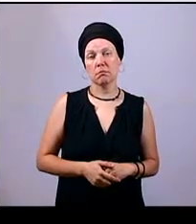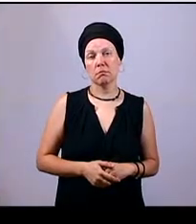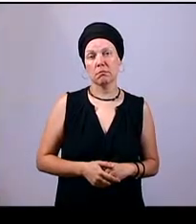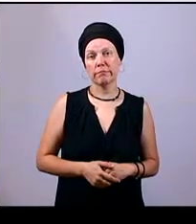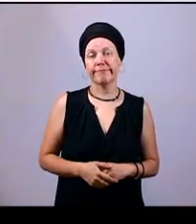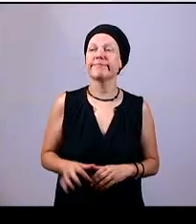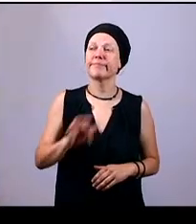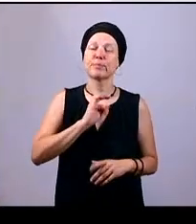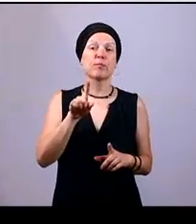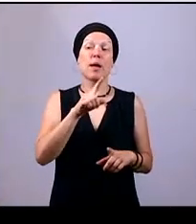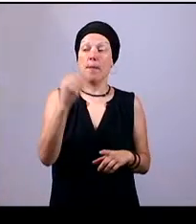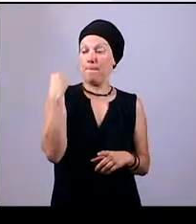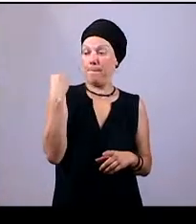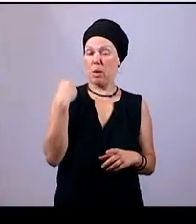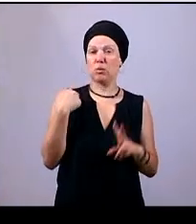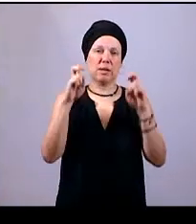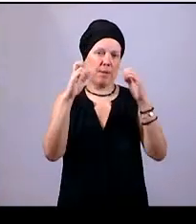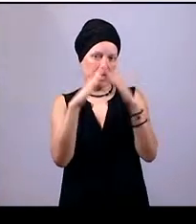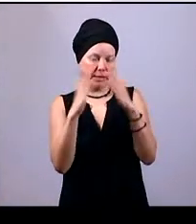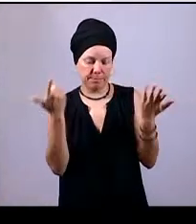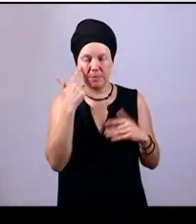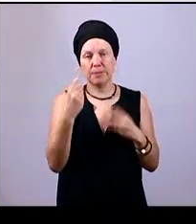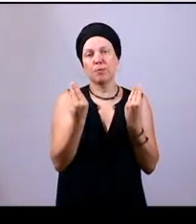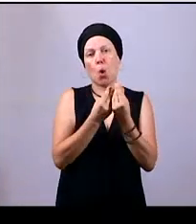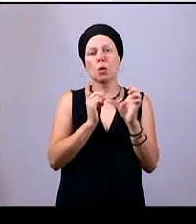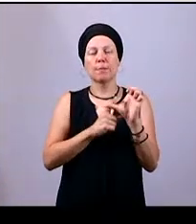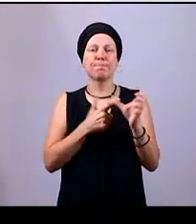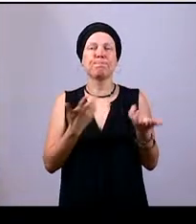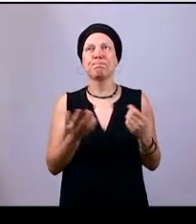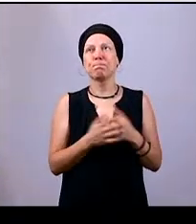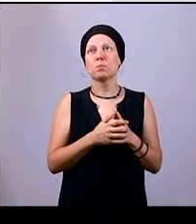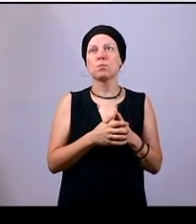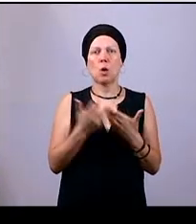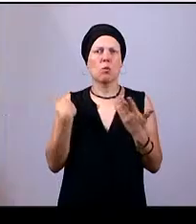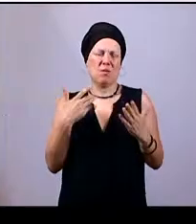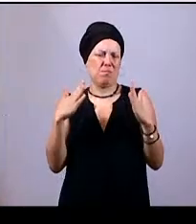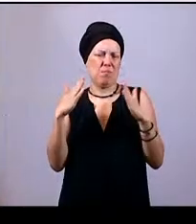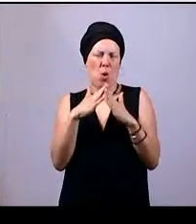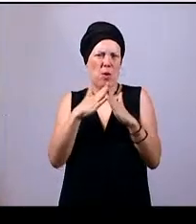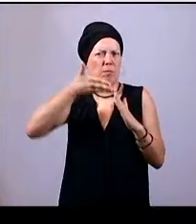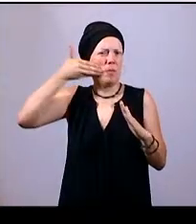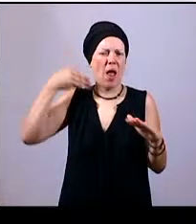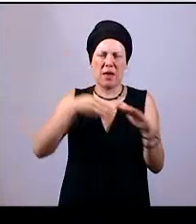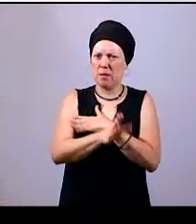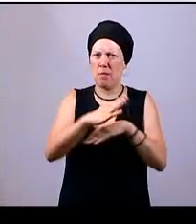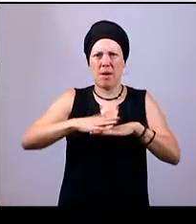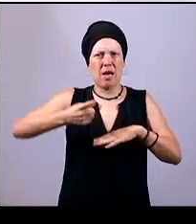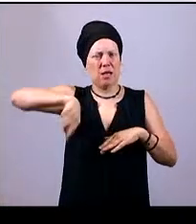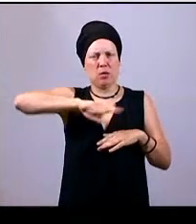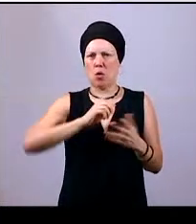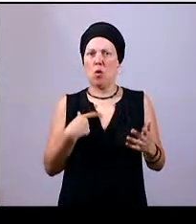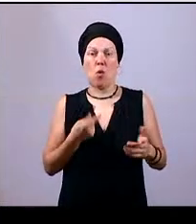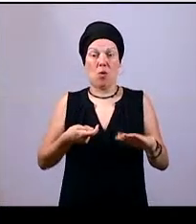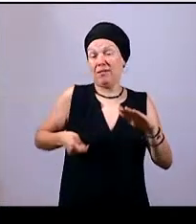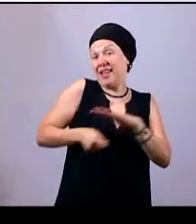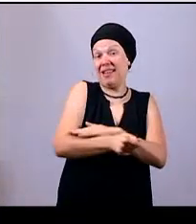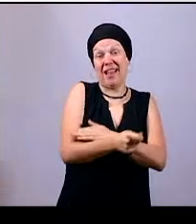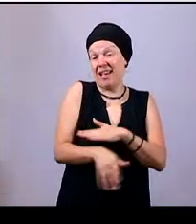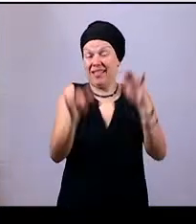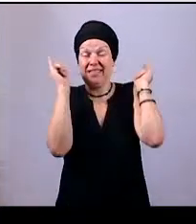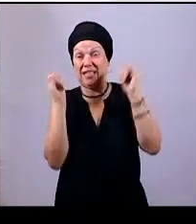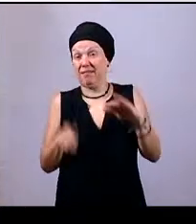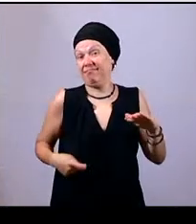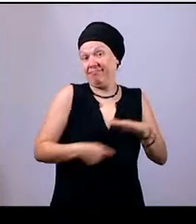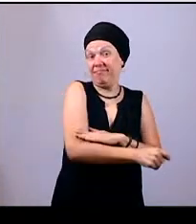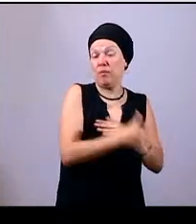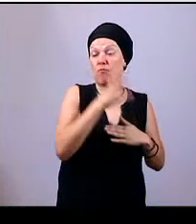Sobre la pregunta de la vivienda, mire, la Junta defiende una vivienda digna, accesible para todos y no va a aceptar chantajes. No va a aceptar que el